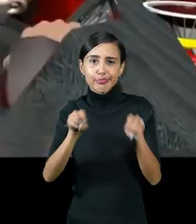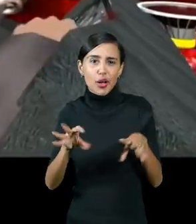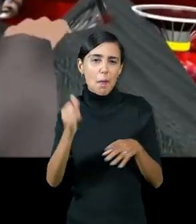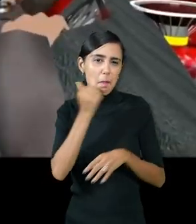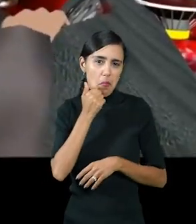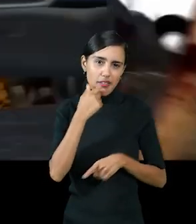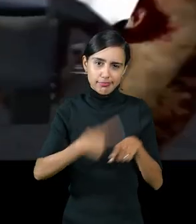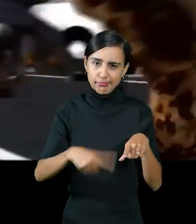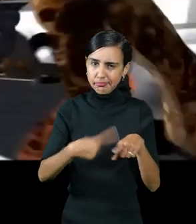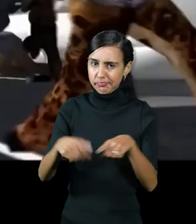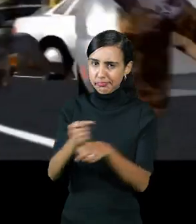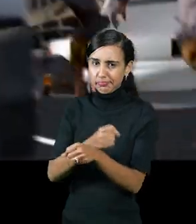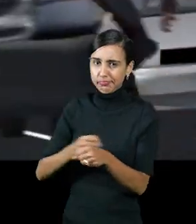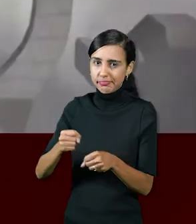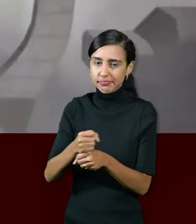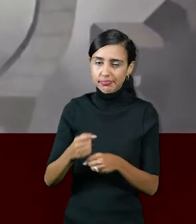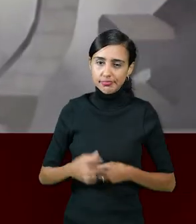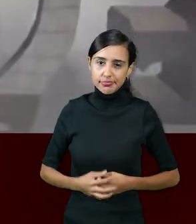más.